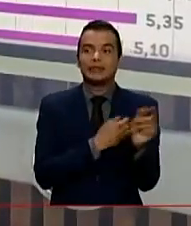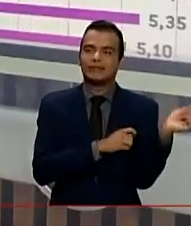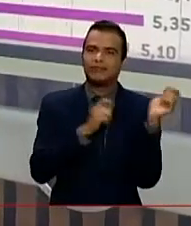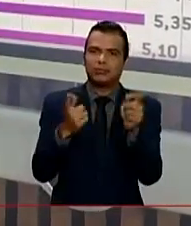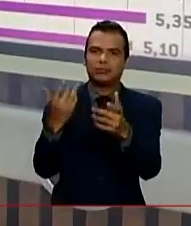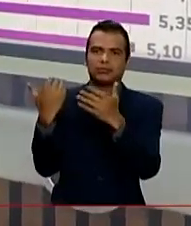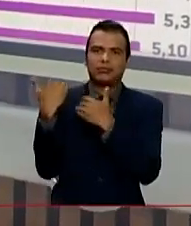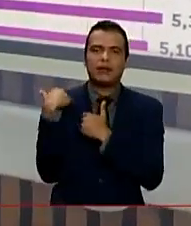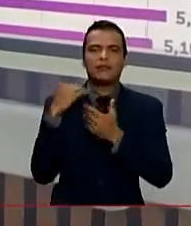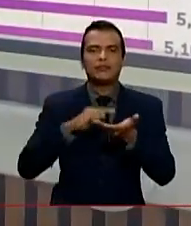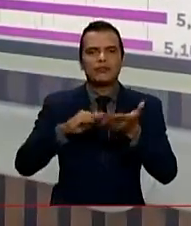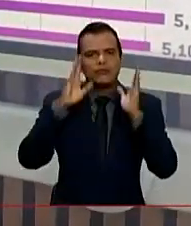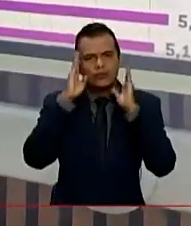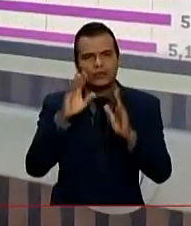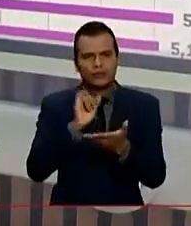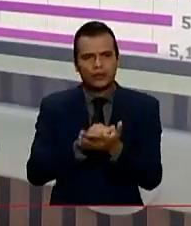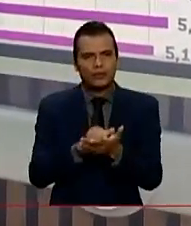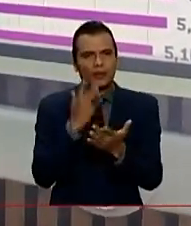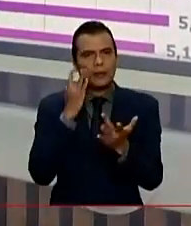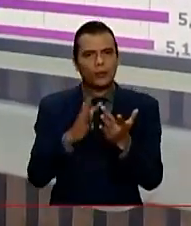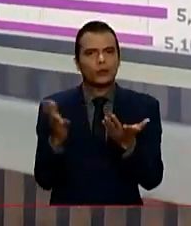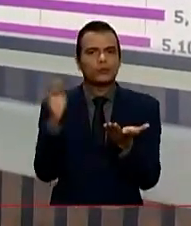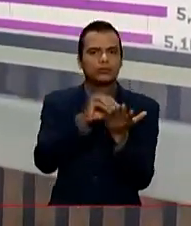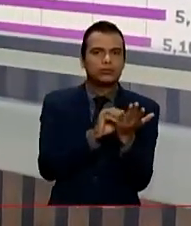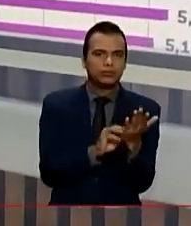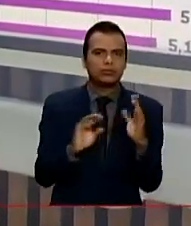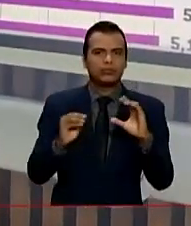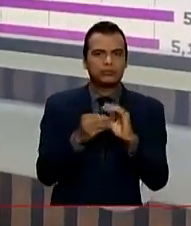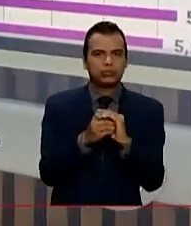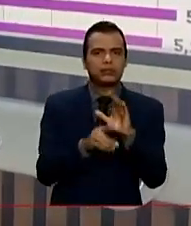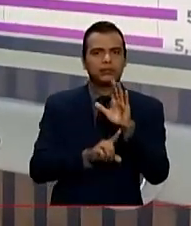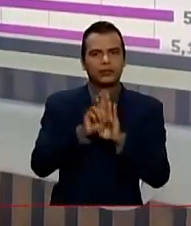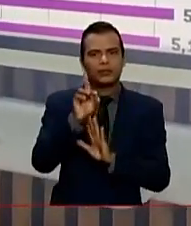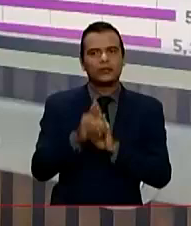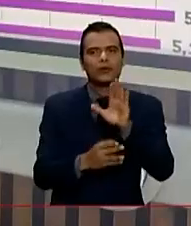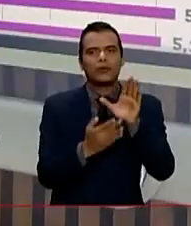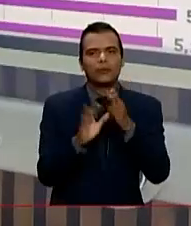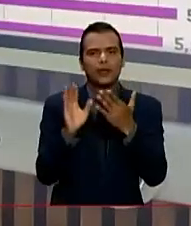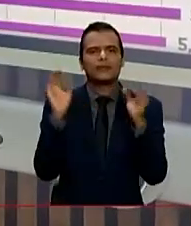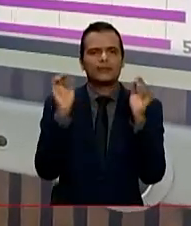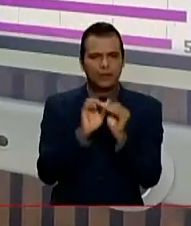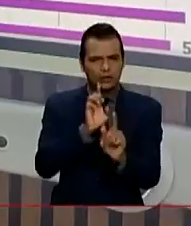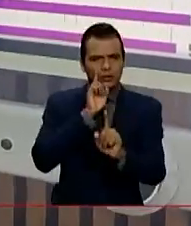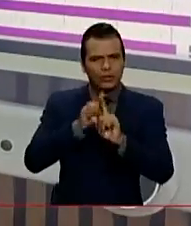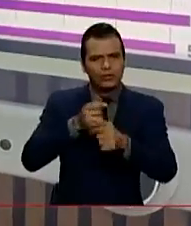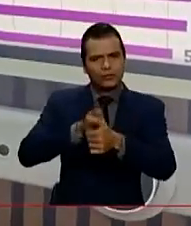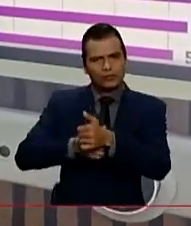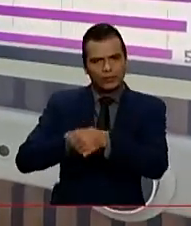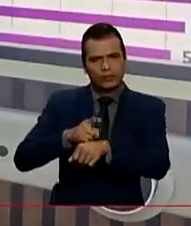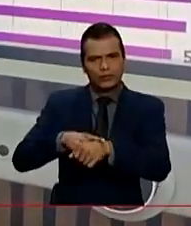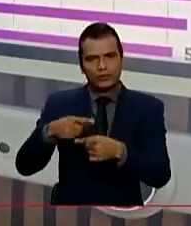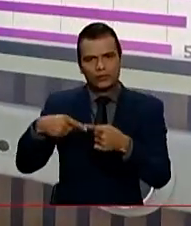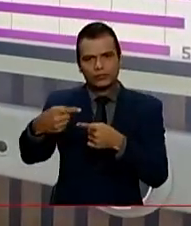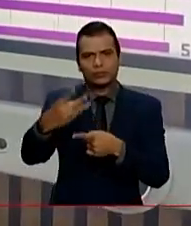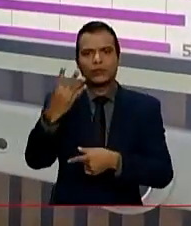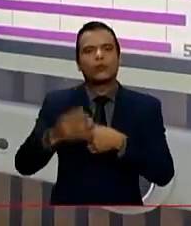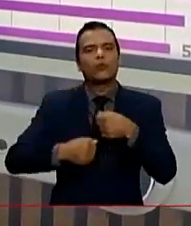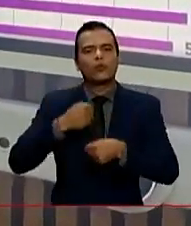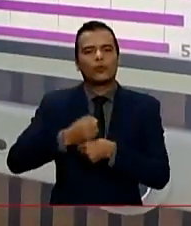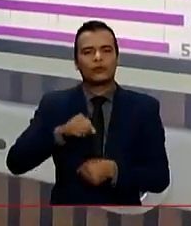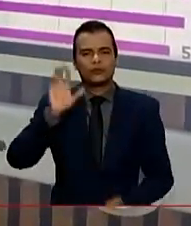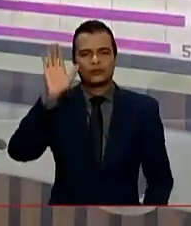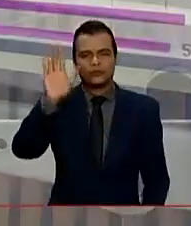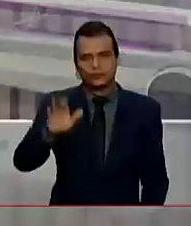próximos comicios, sobre todo en planes de desarrollo y también en las metas y objetivos que se trazarán durante los próximos